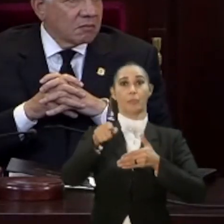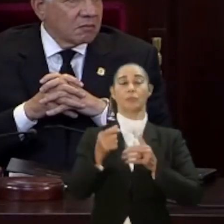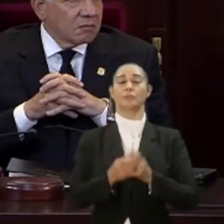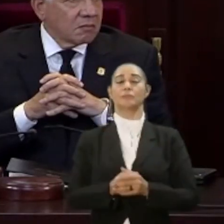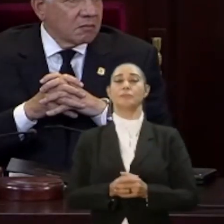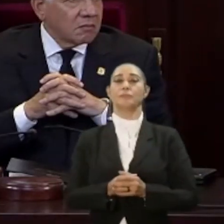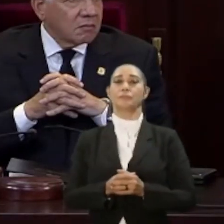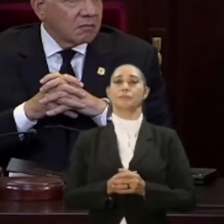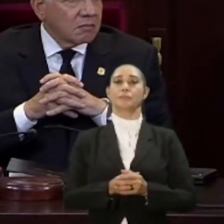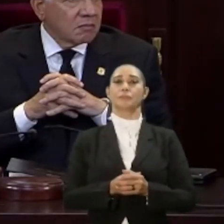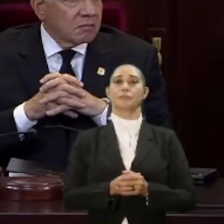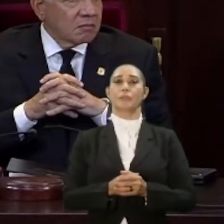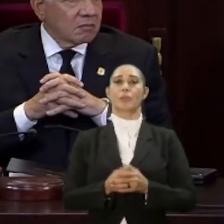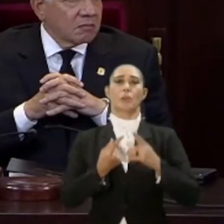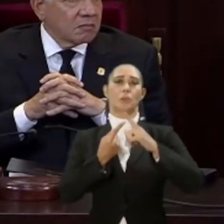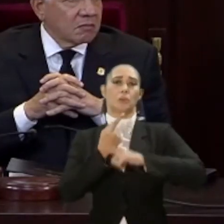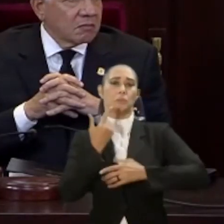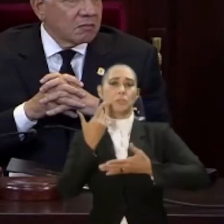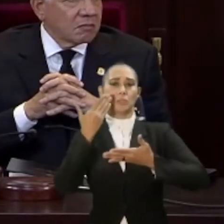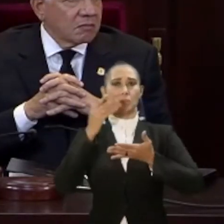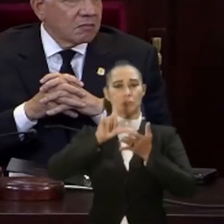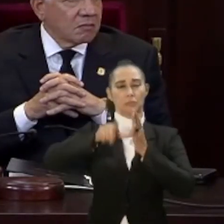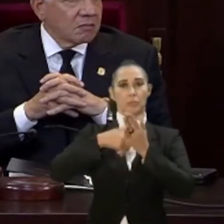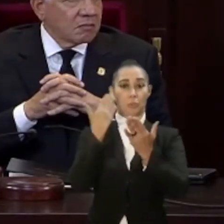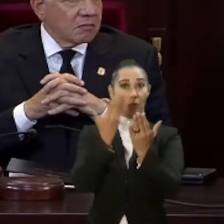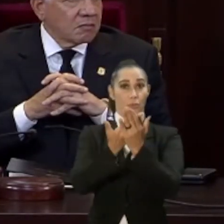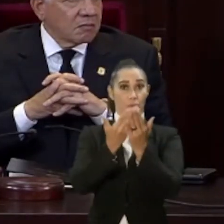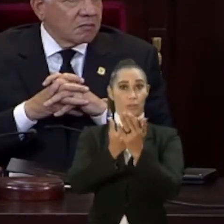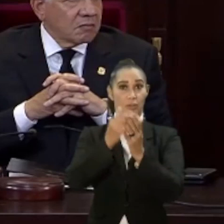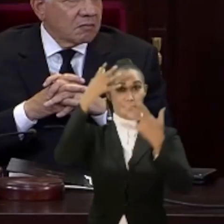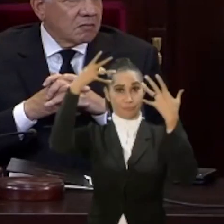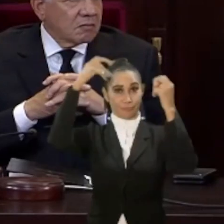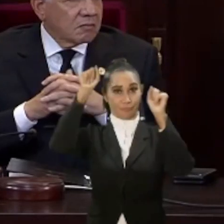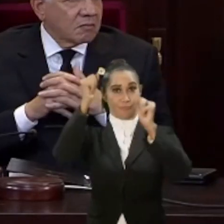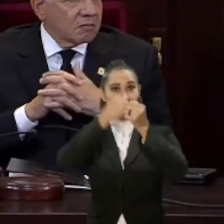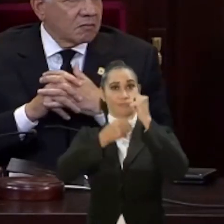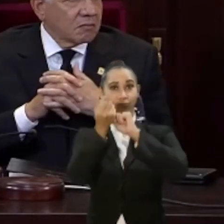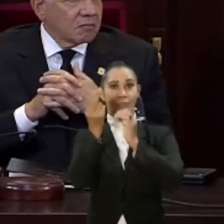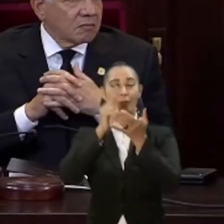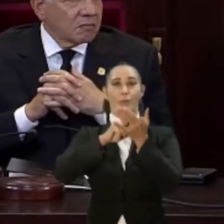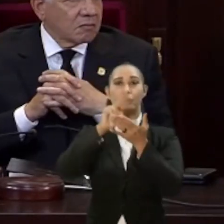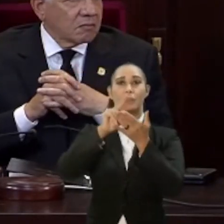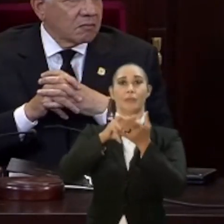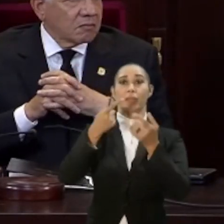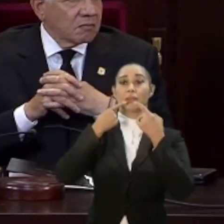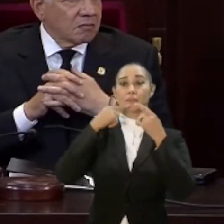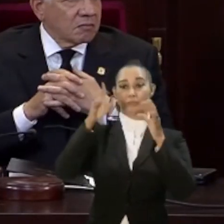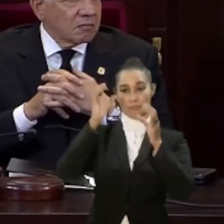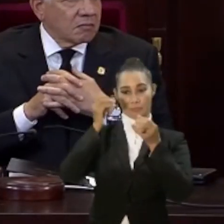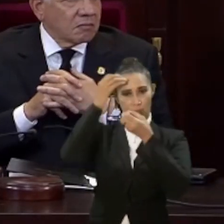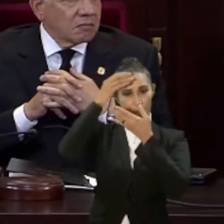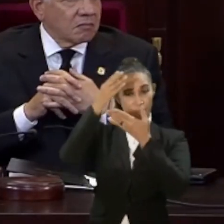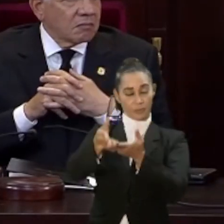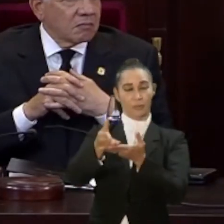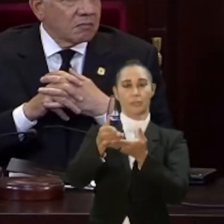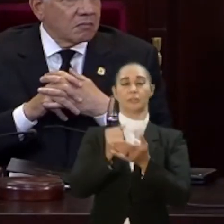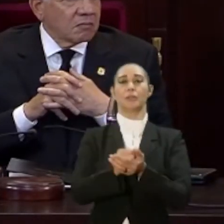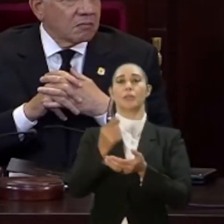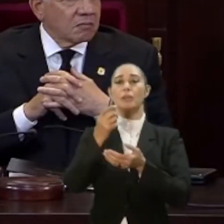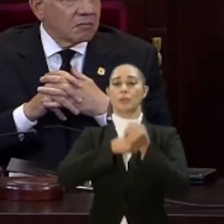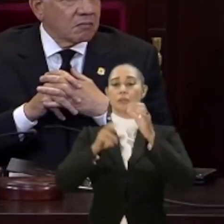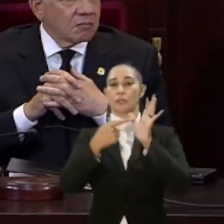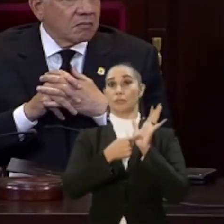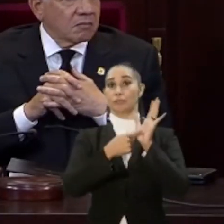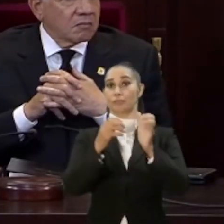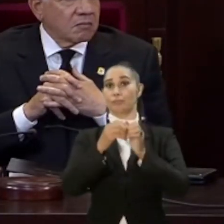razón que pocos meses después de asumir la presidencia en el 2020, di instrucciones para la preparación de una licitación pública internacional